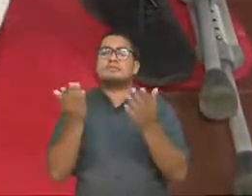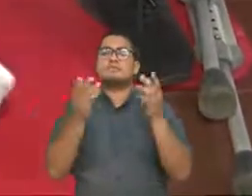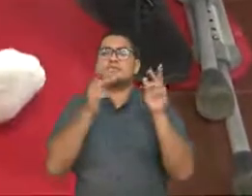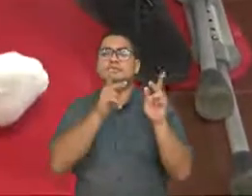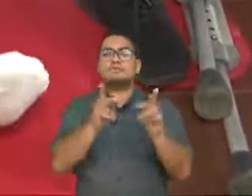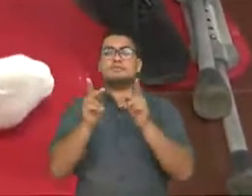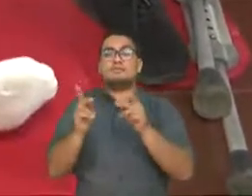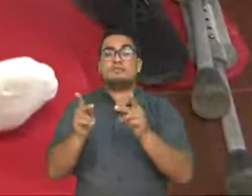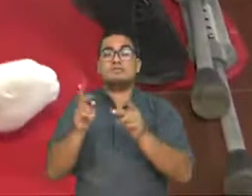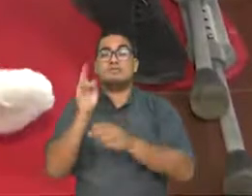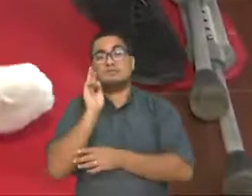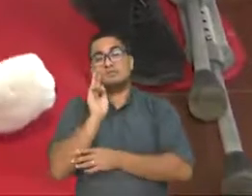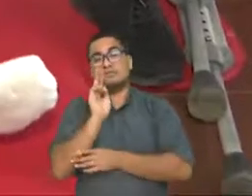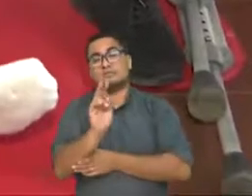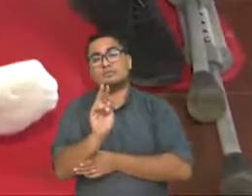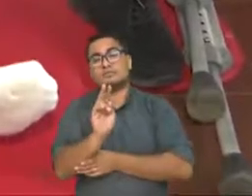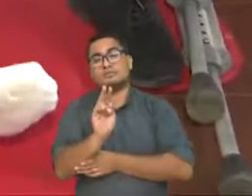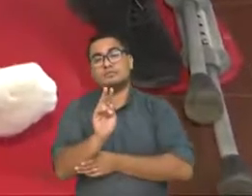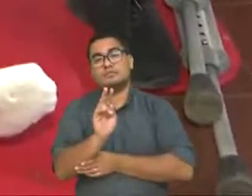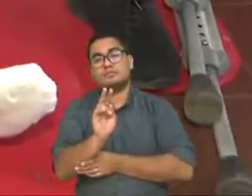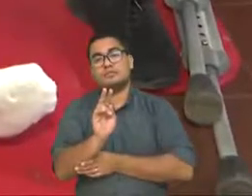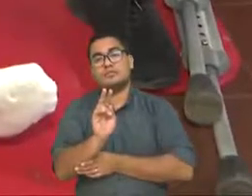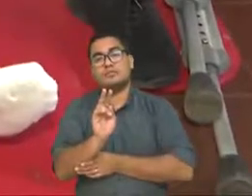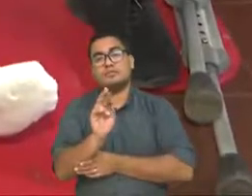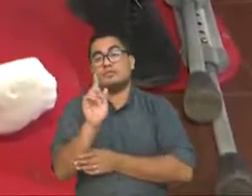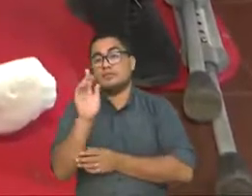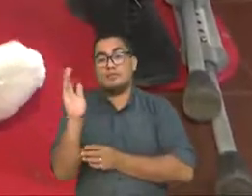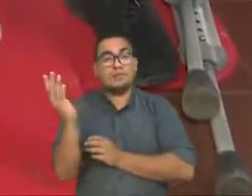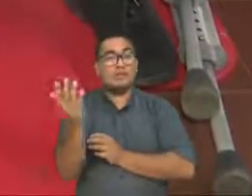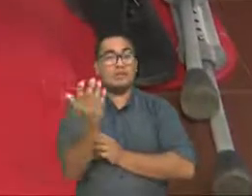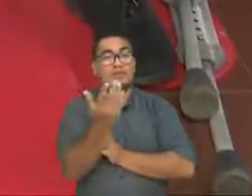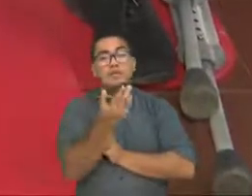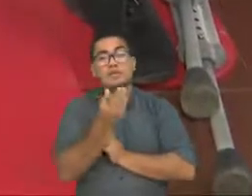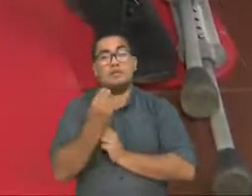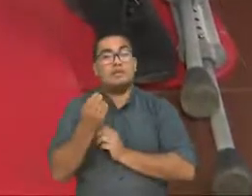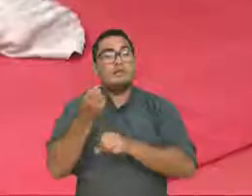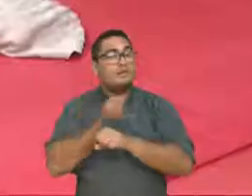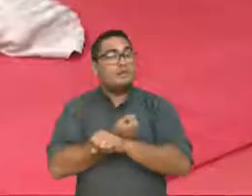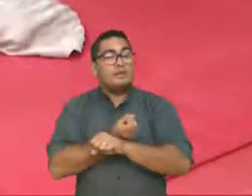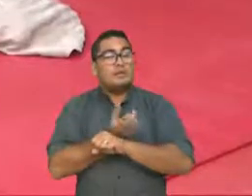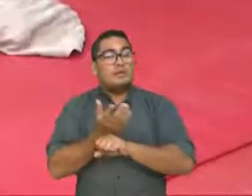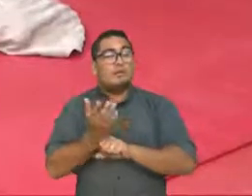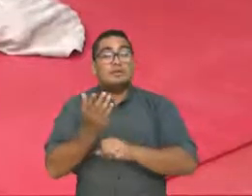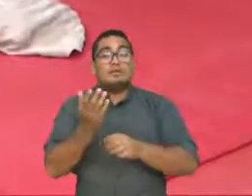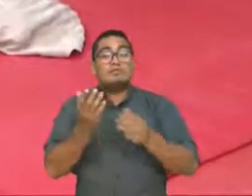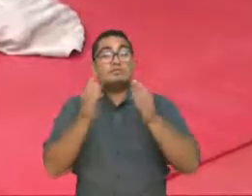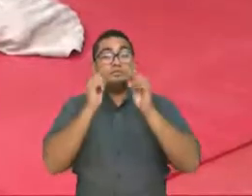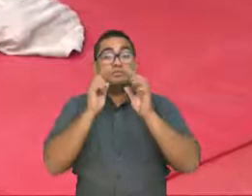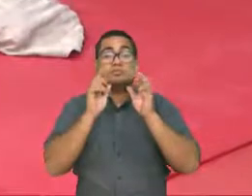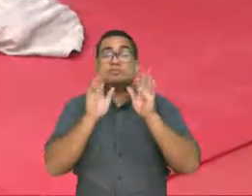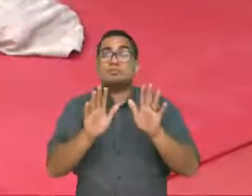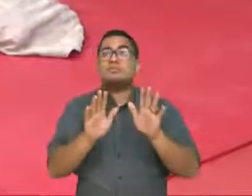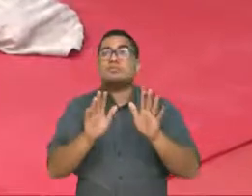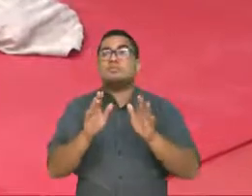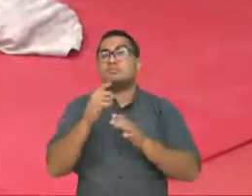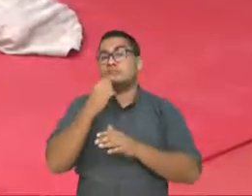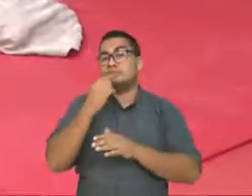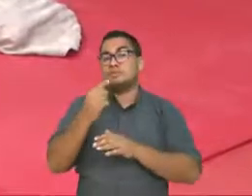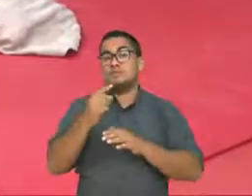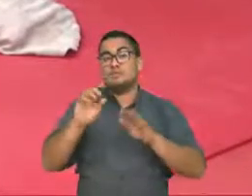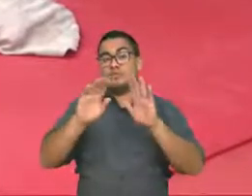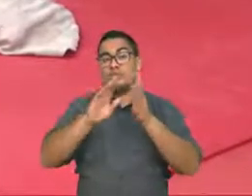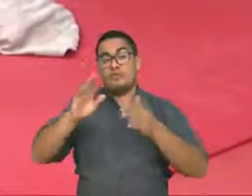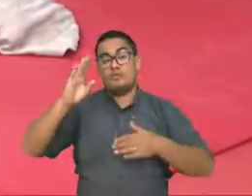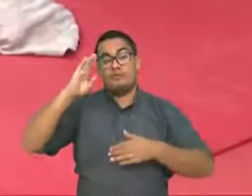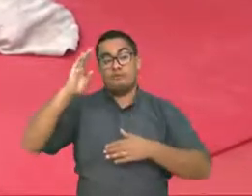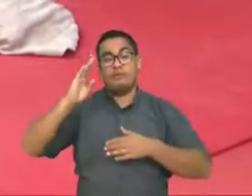nos están viendo? Esto es para todos, ¿verdad? Porque todos andamos en las vías. Dice la compañera jefa de tránsito de la